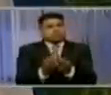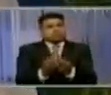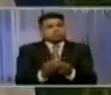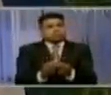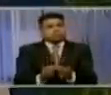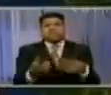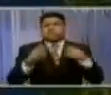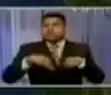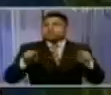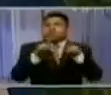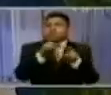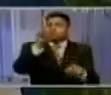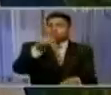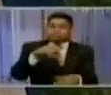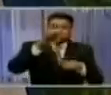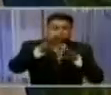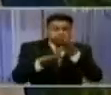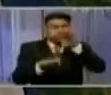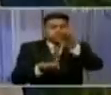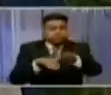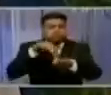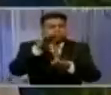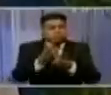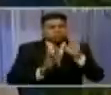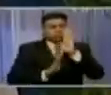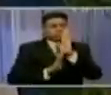que avanzar de manera